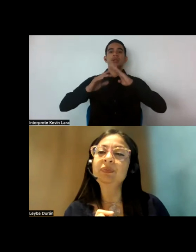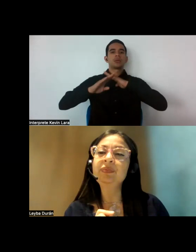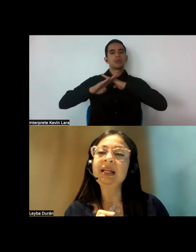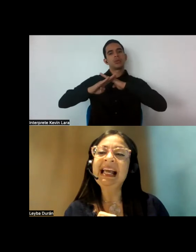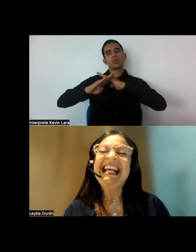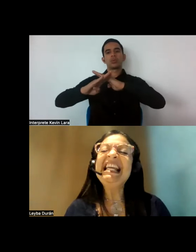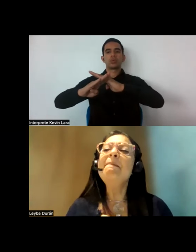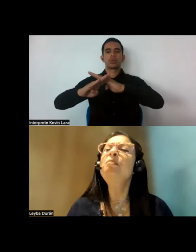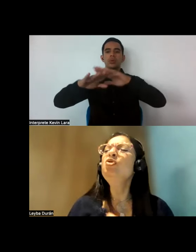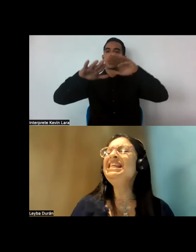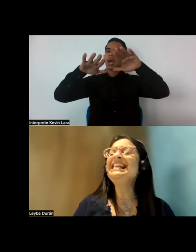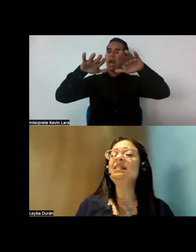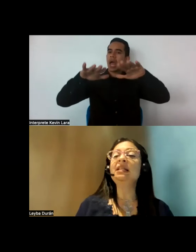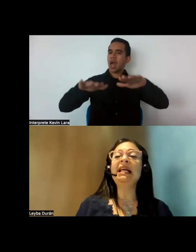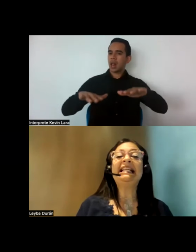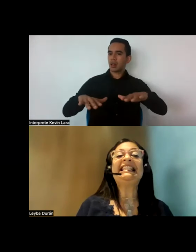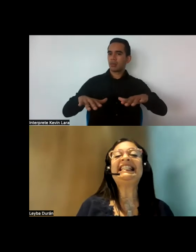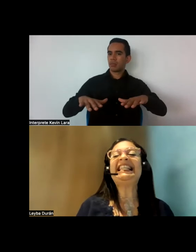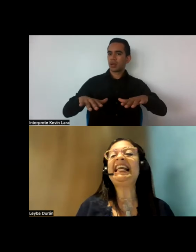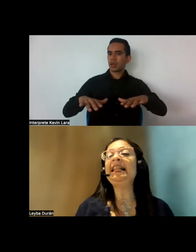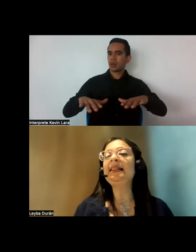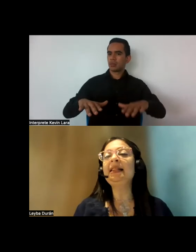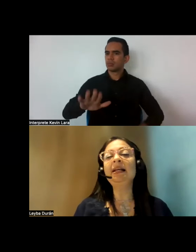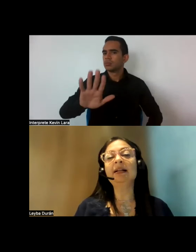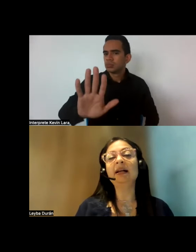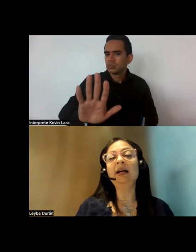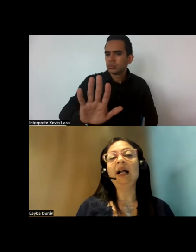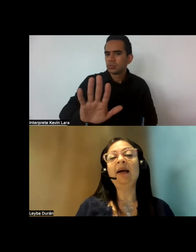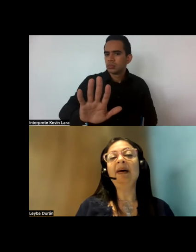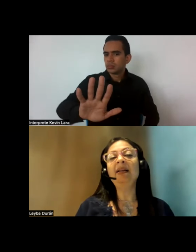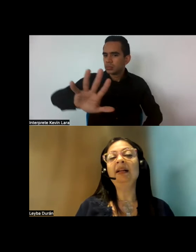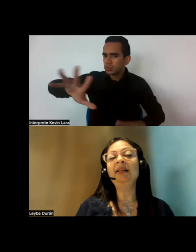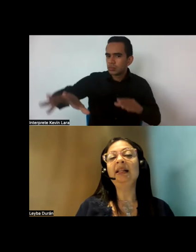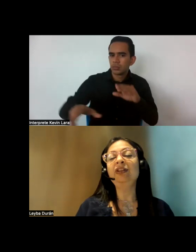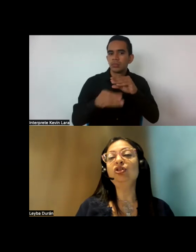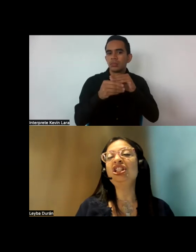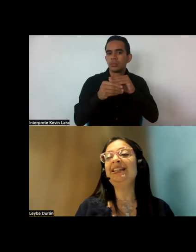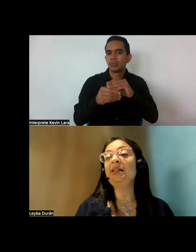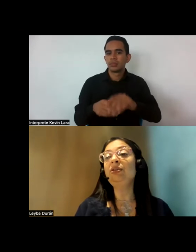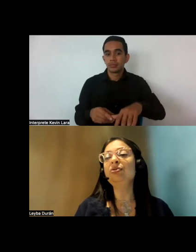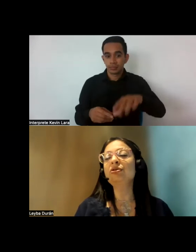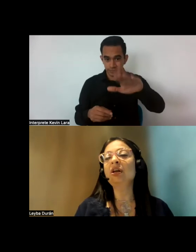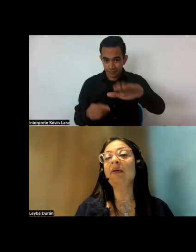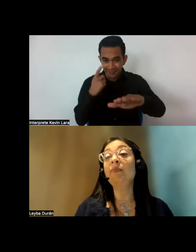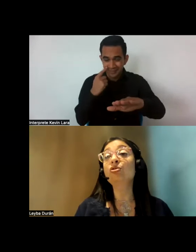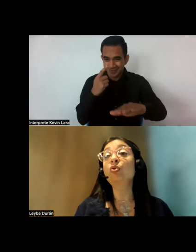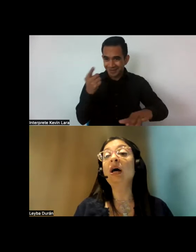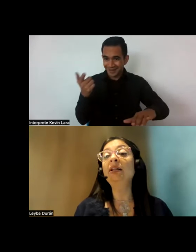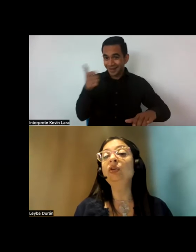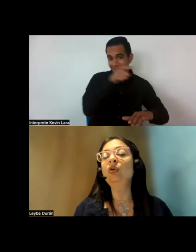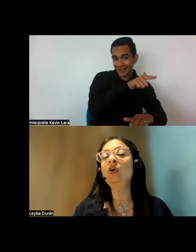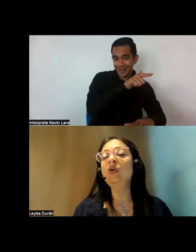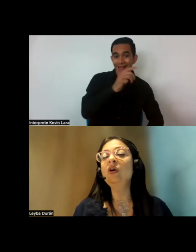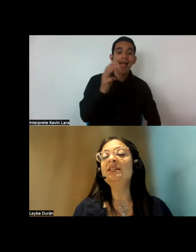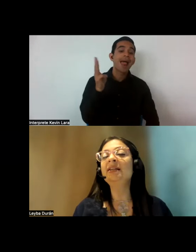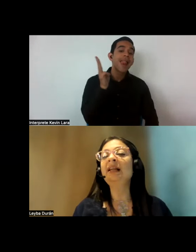pregunto, ¿qué pudiese sentir la madre de estos chiquitos que vemos